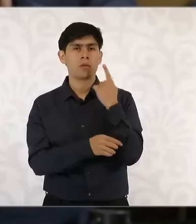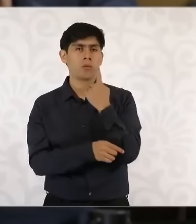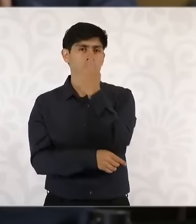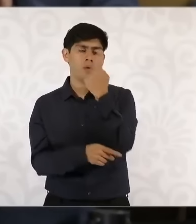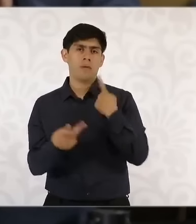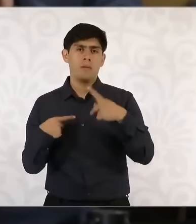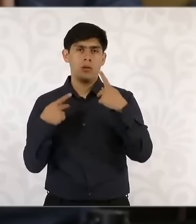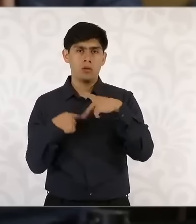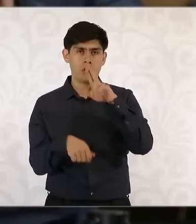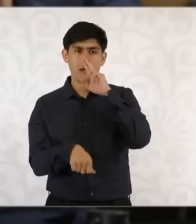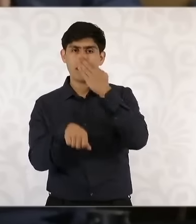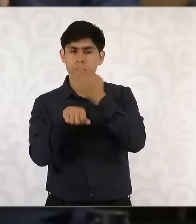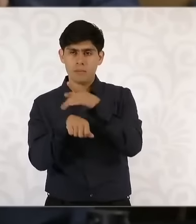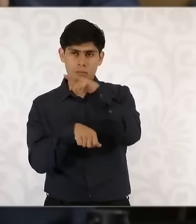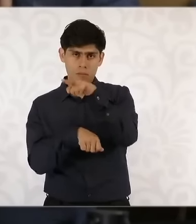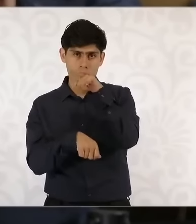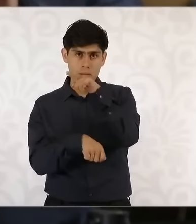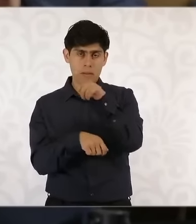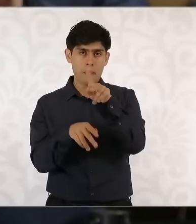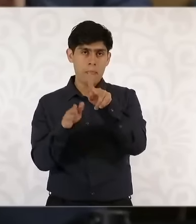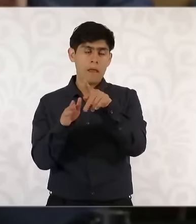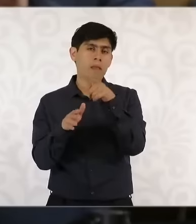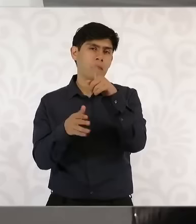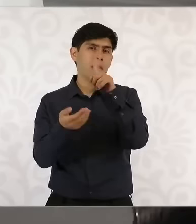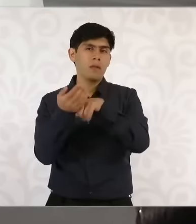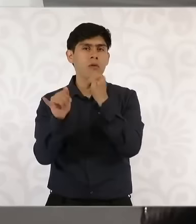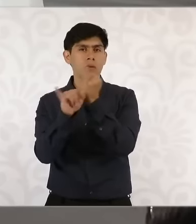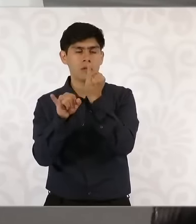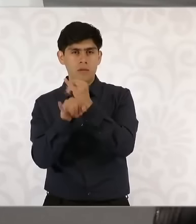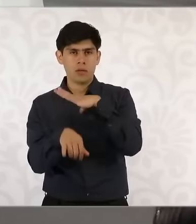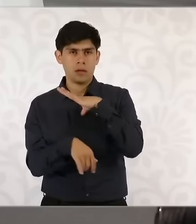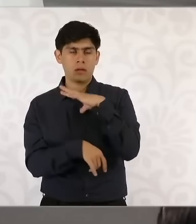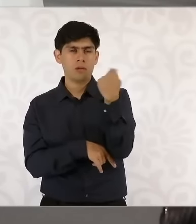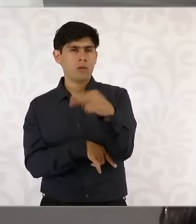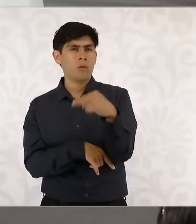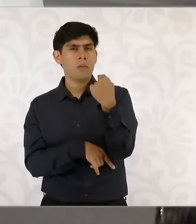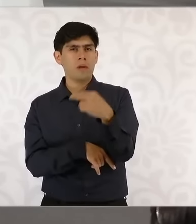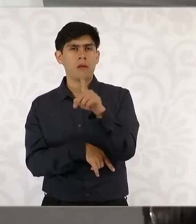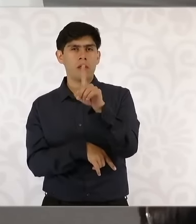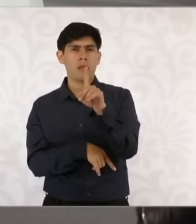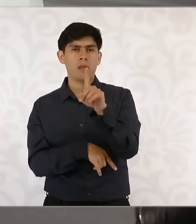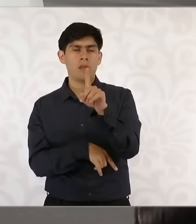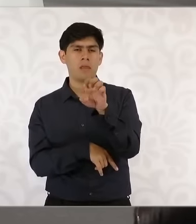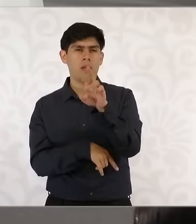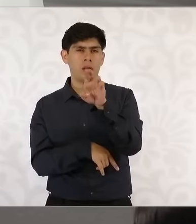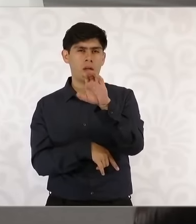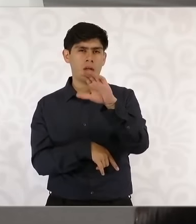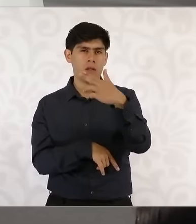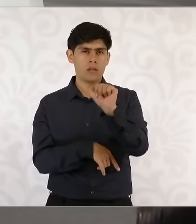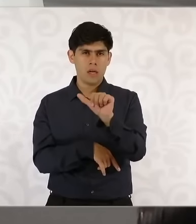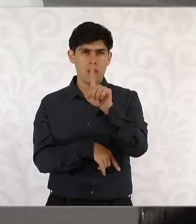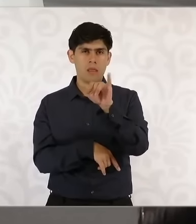responsables propietarios sobre un medio digital que se llama Derecha Diario, que